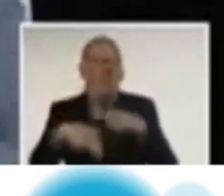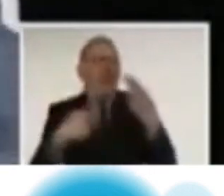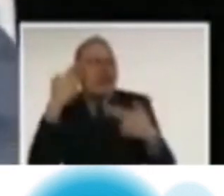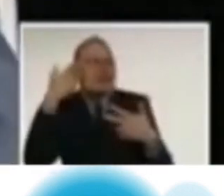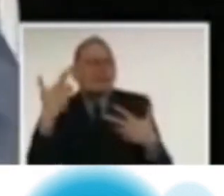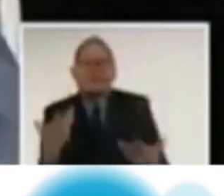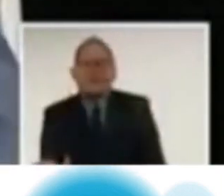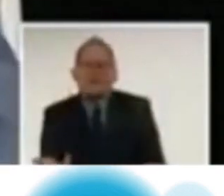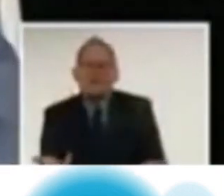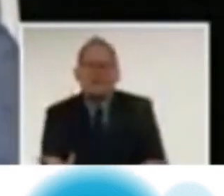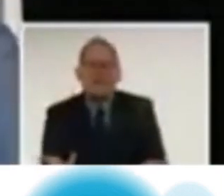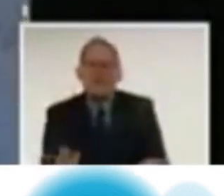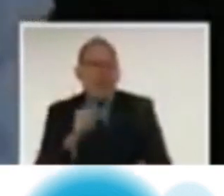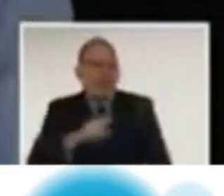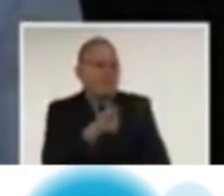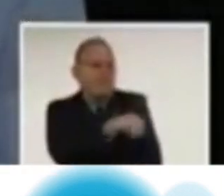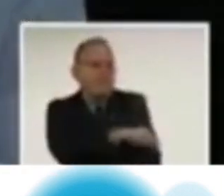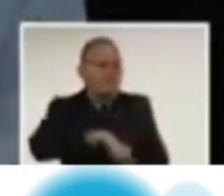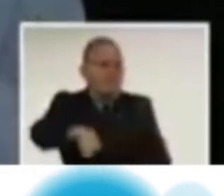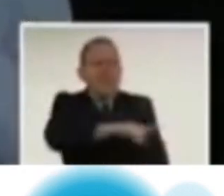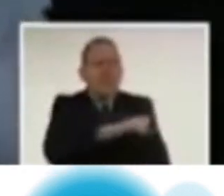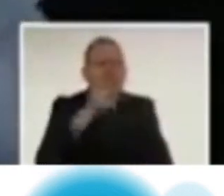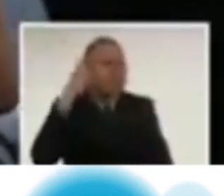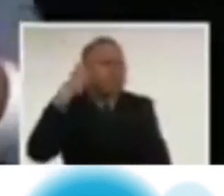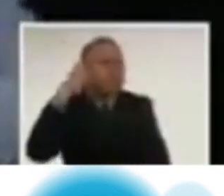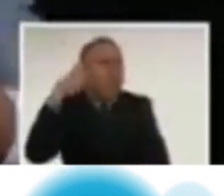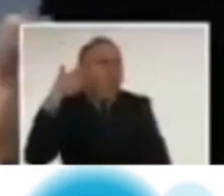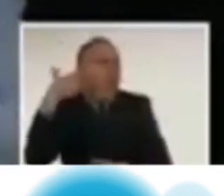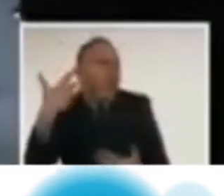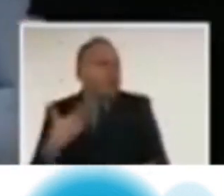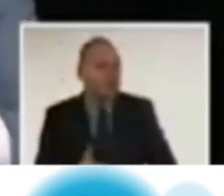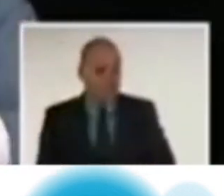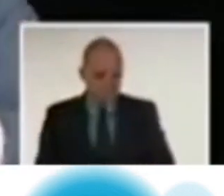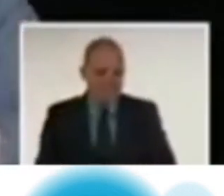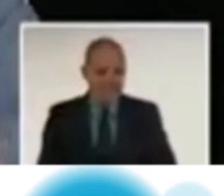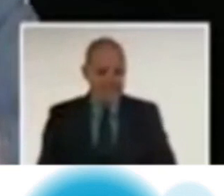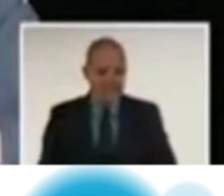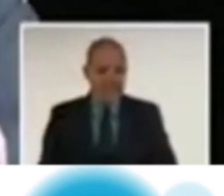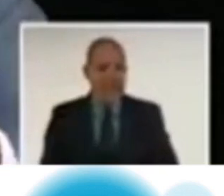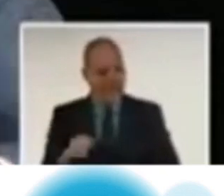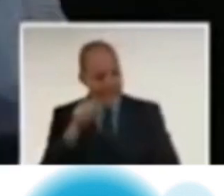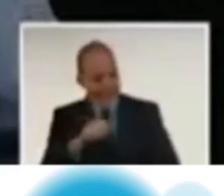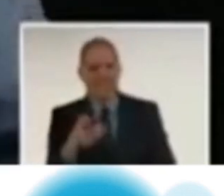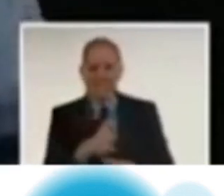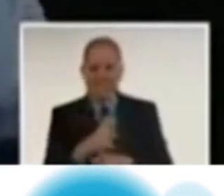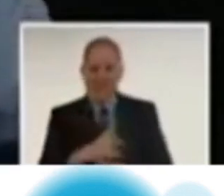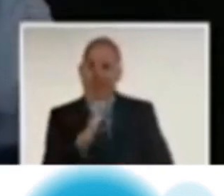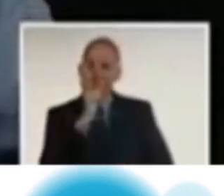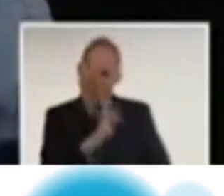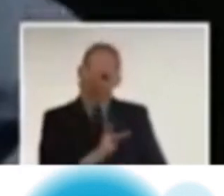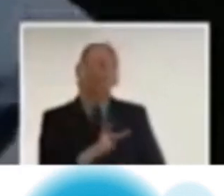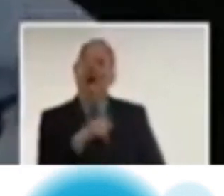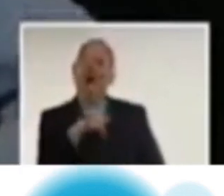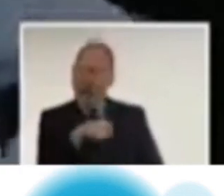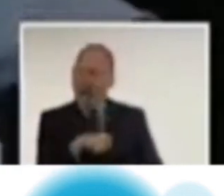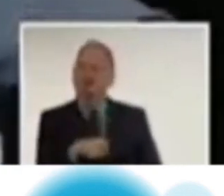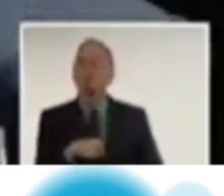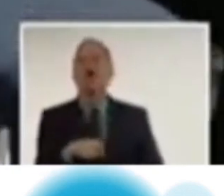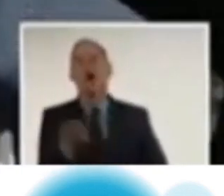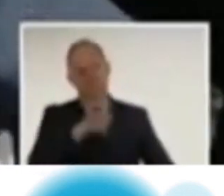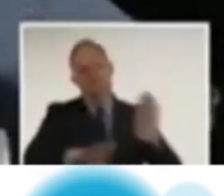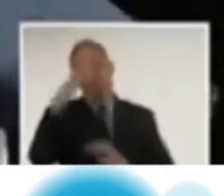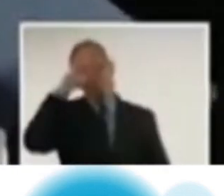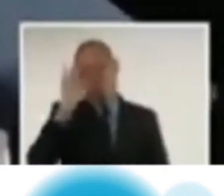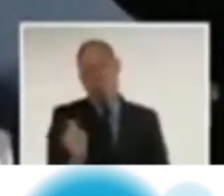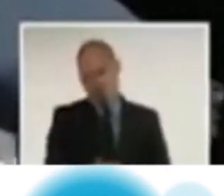éxitos y de prosperidad que podemos materializar ahora mismo y eso en su momento lo